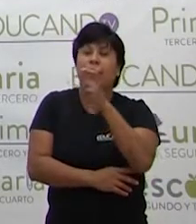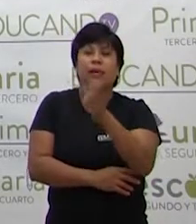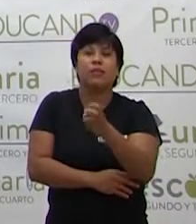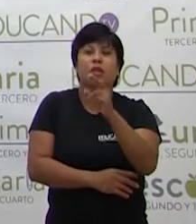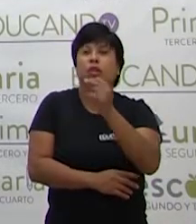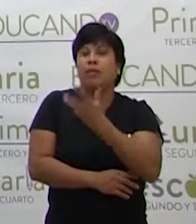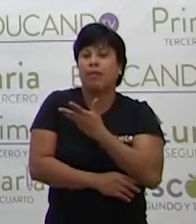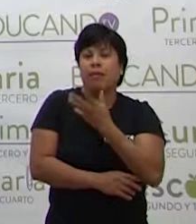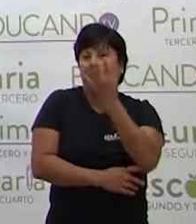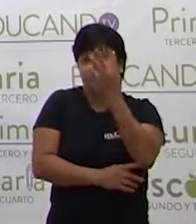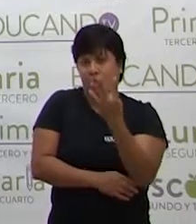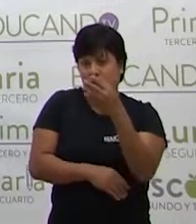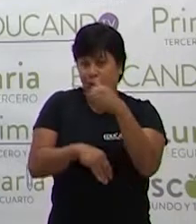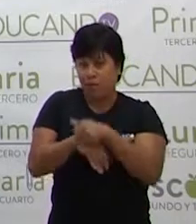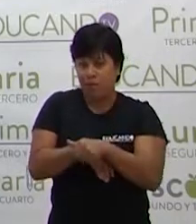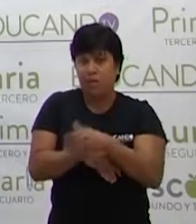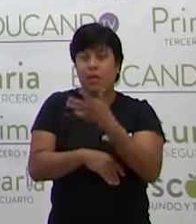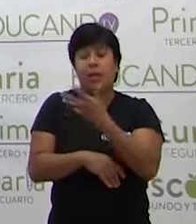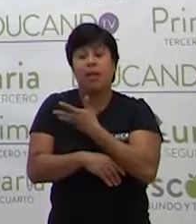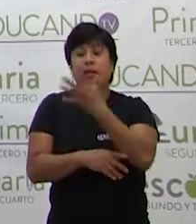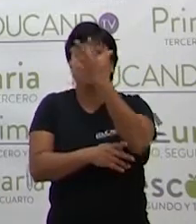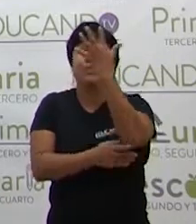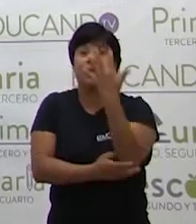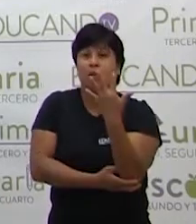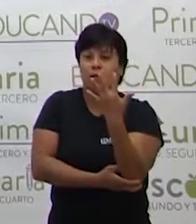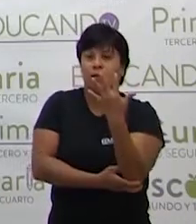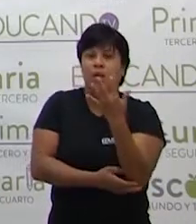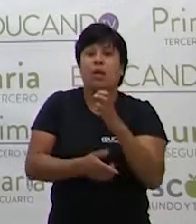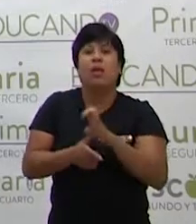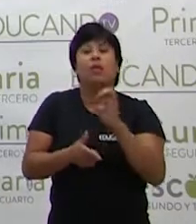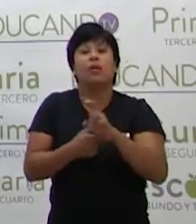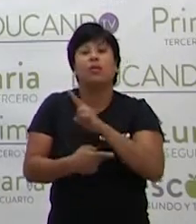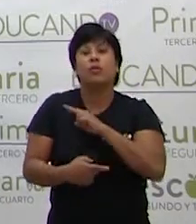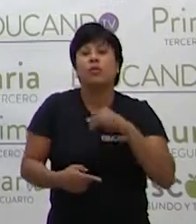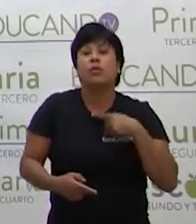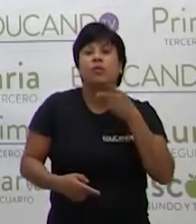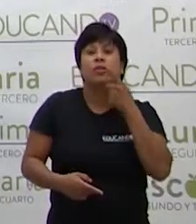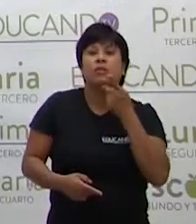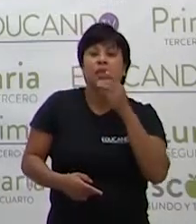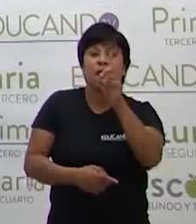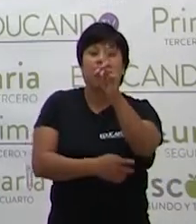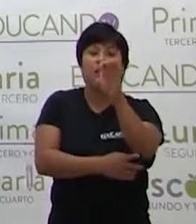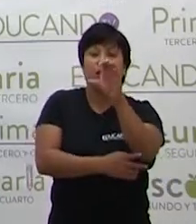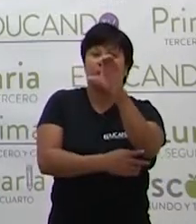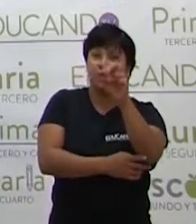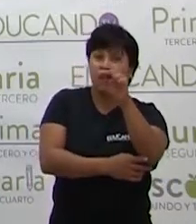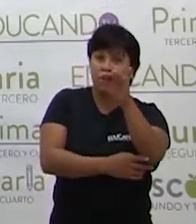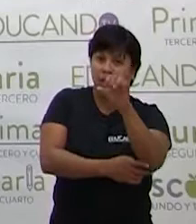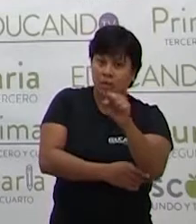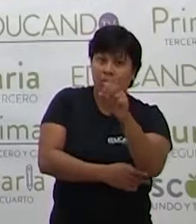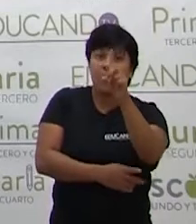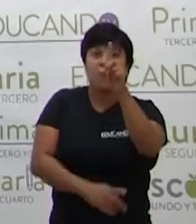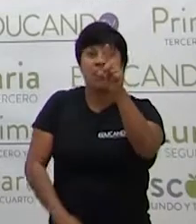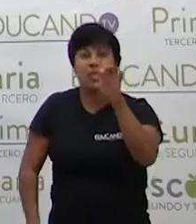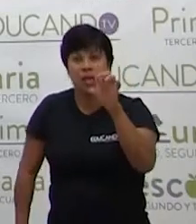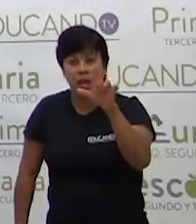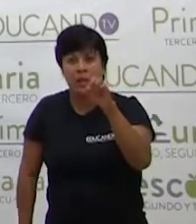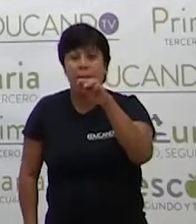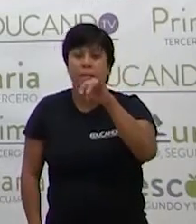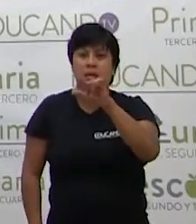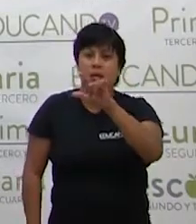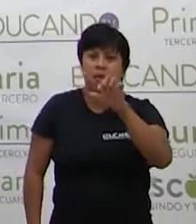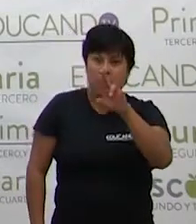tiene 4 cifras, tiene 5. Por lo tanto, ya estamos hablando de las decenas del